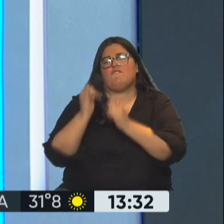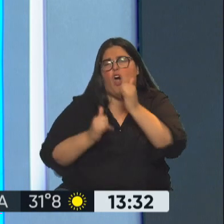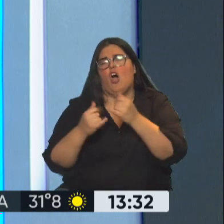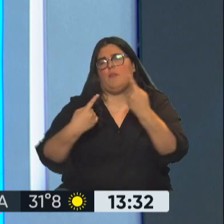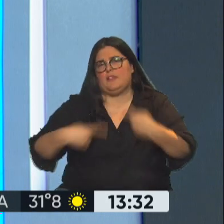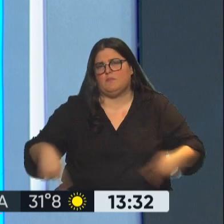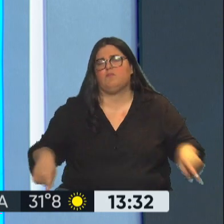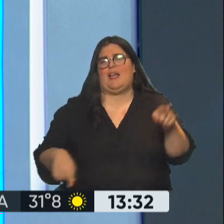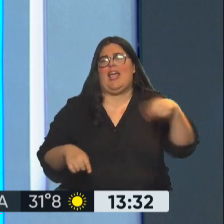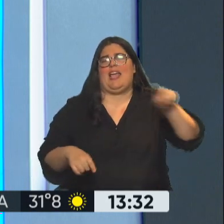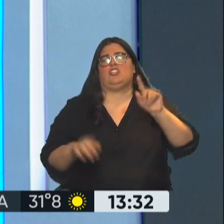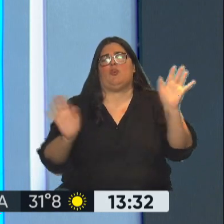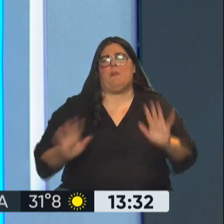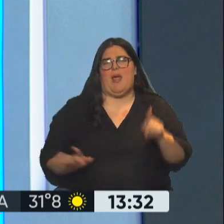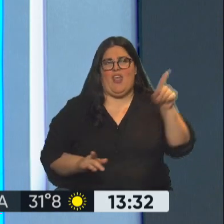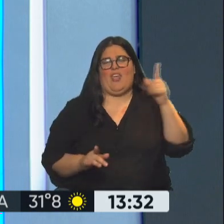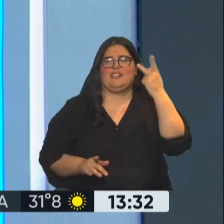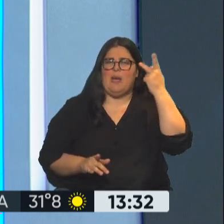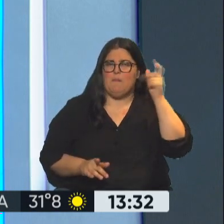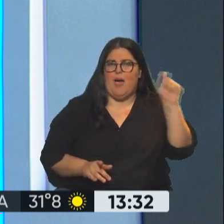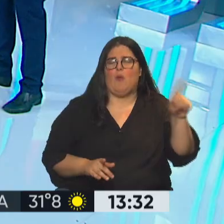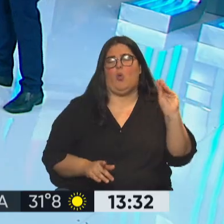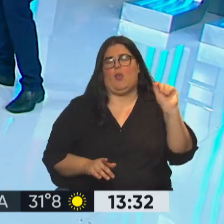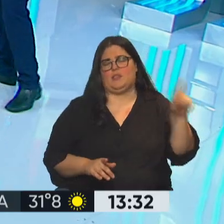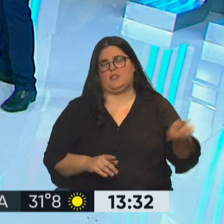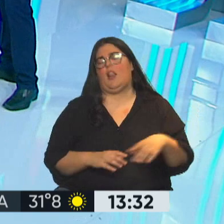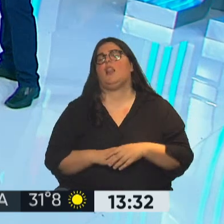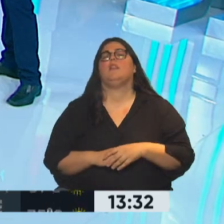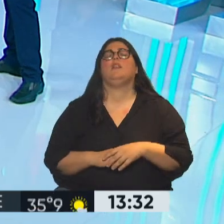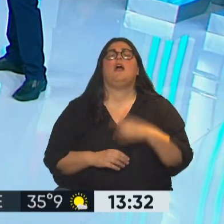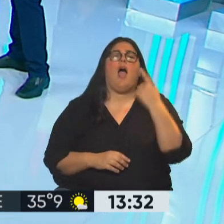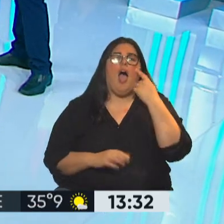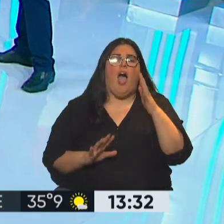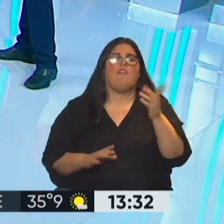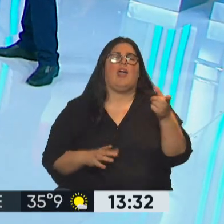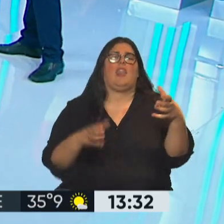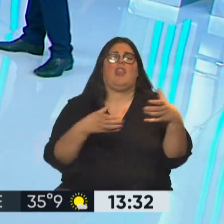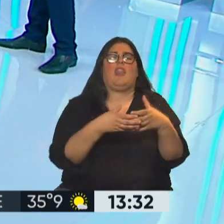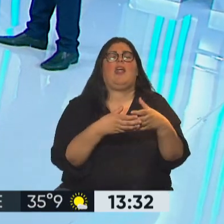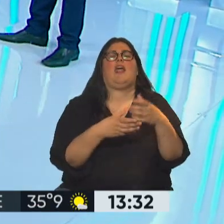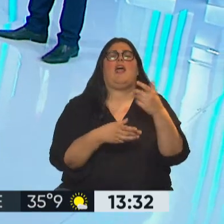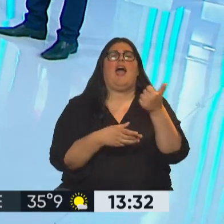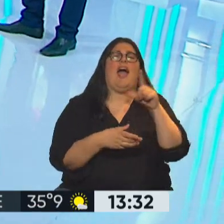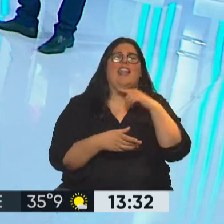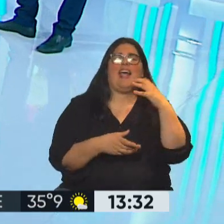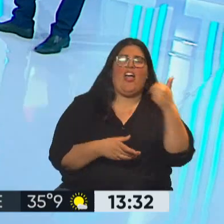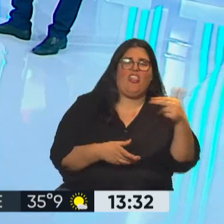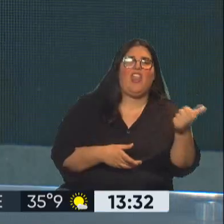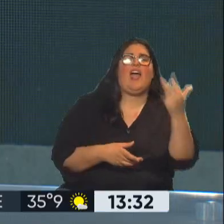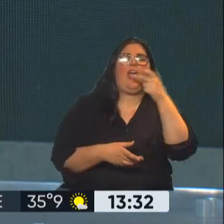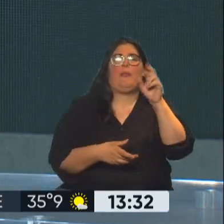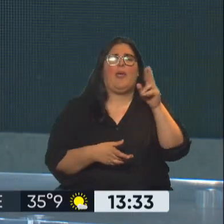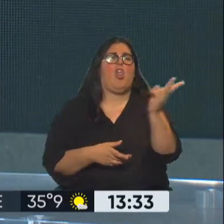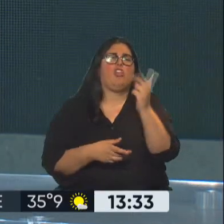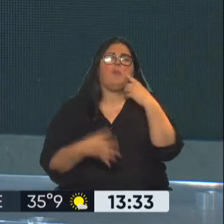estén generando desde San Pablo, desde Brasil. A ver, Alejandra, Ever, comencemos a analizar lo que se viene mañana. Bueno, la